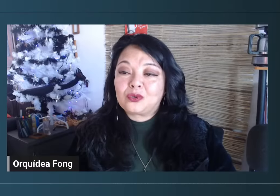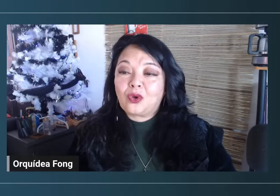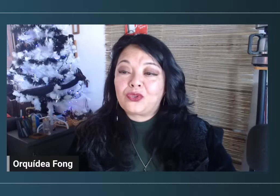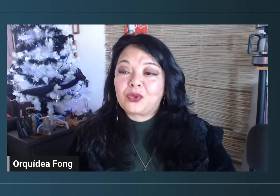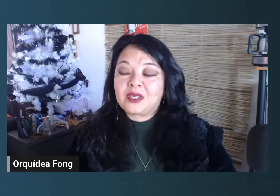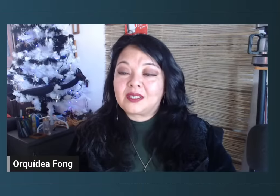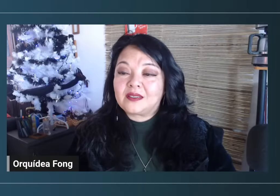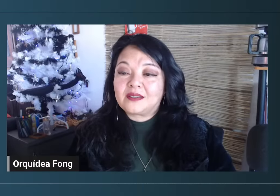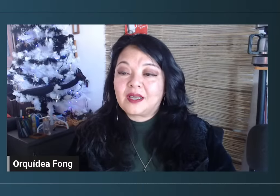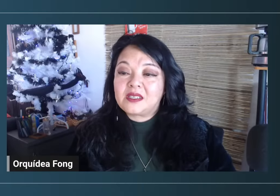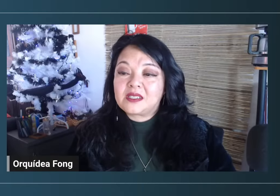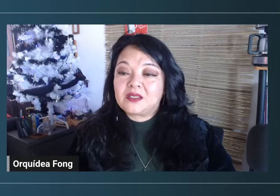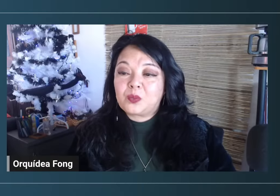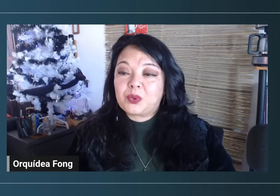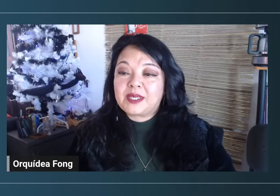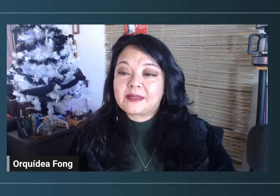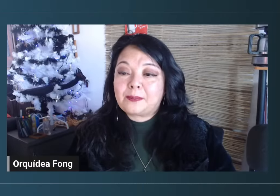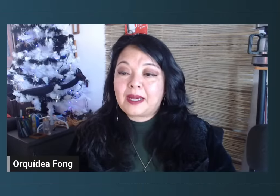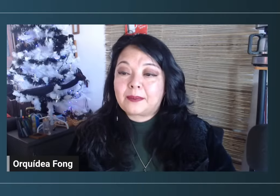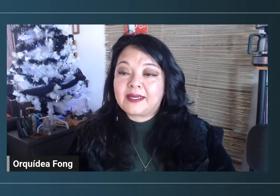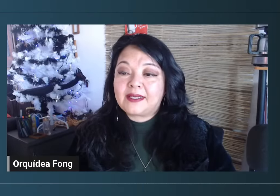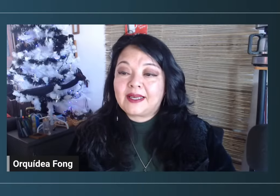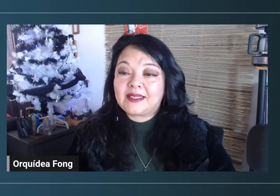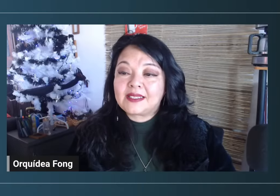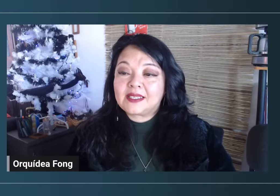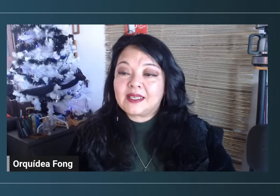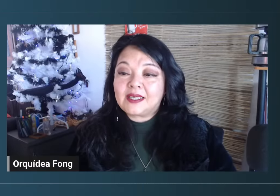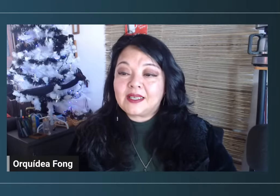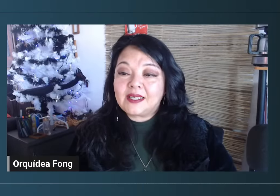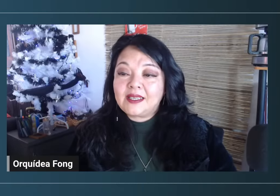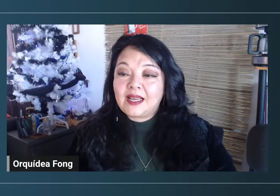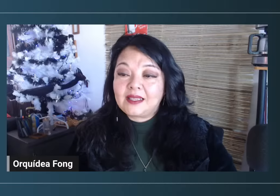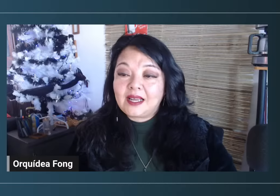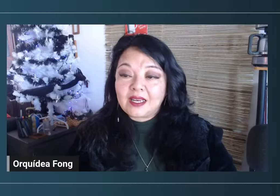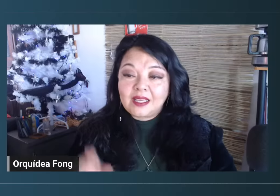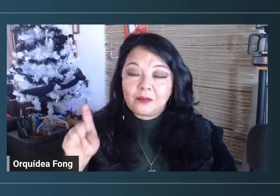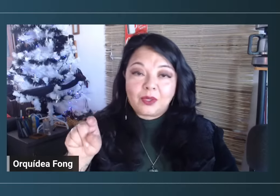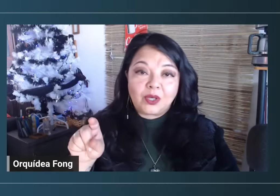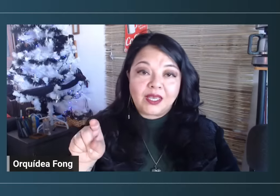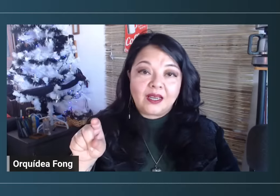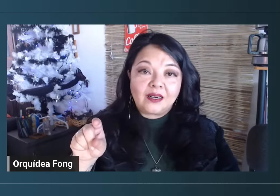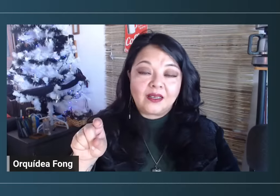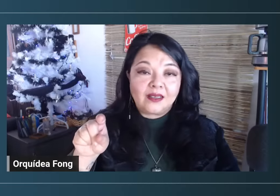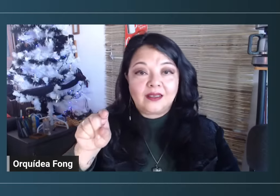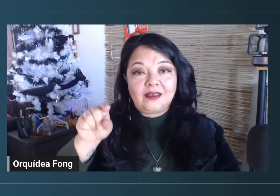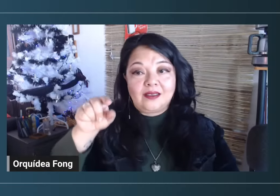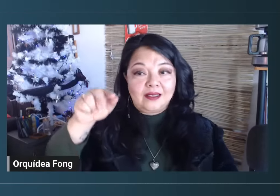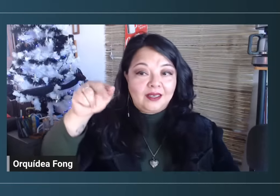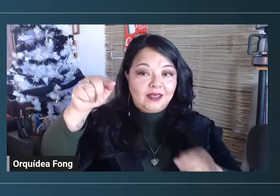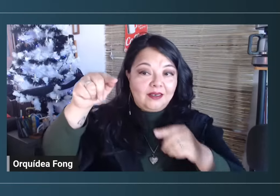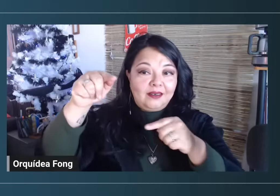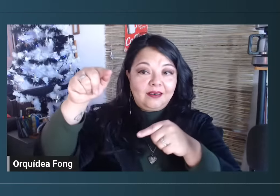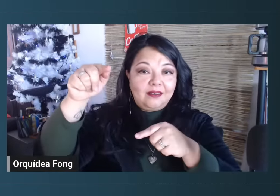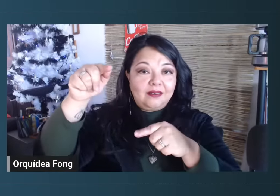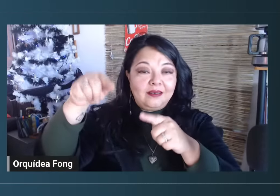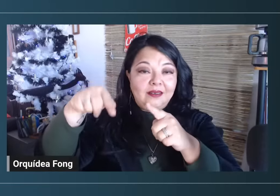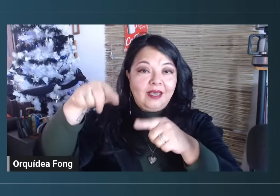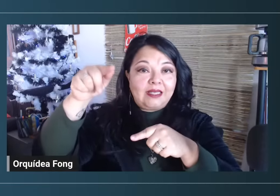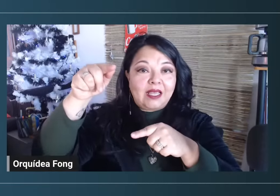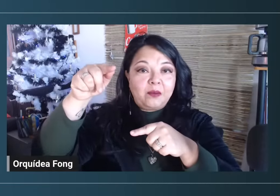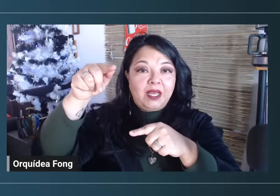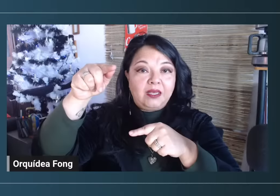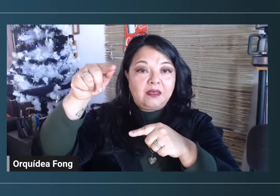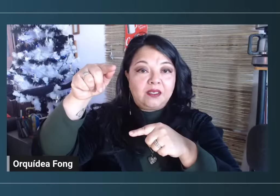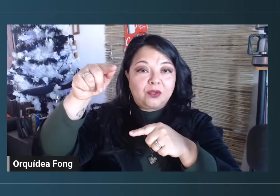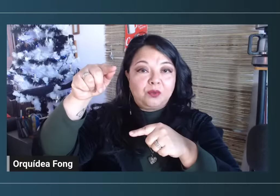un tonto que esta diciendo puras barbaridades y al darle bloquear el